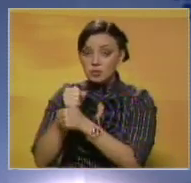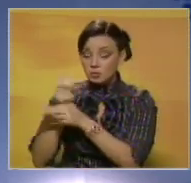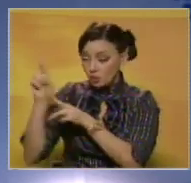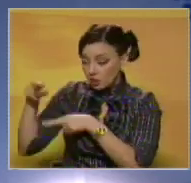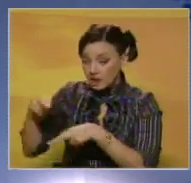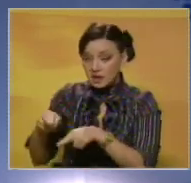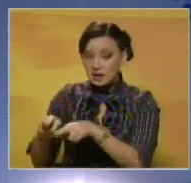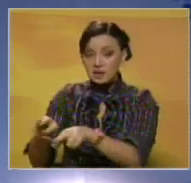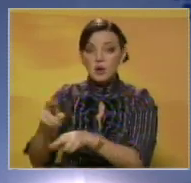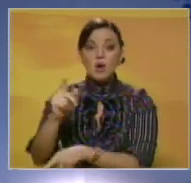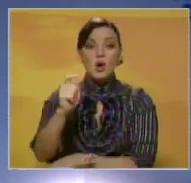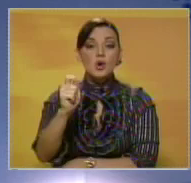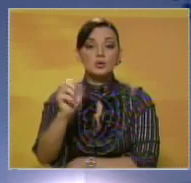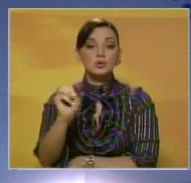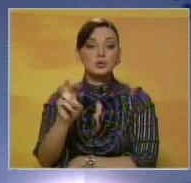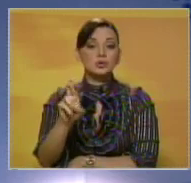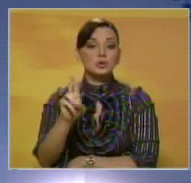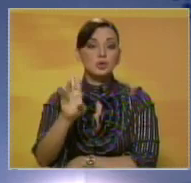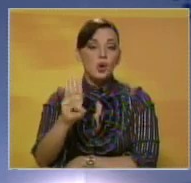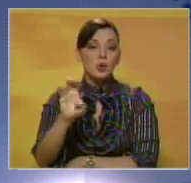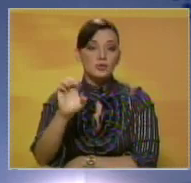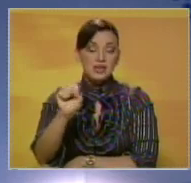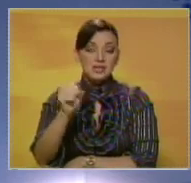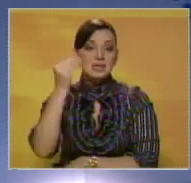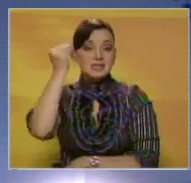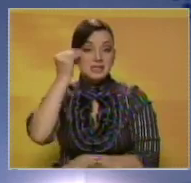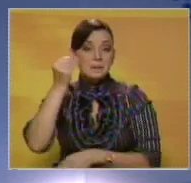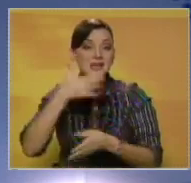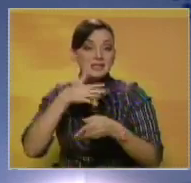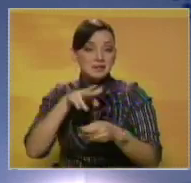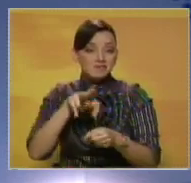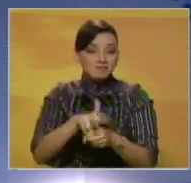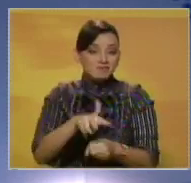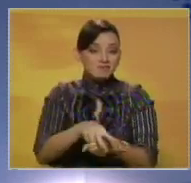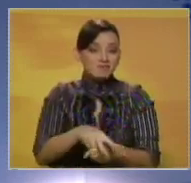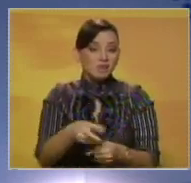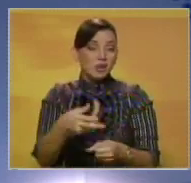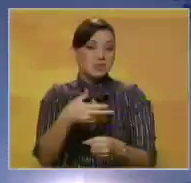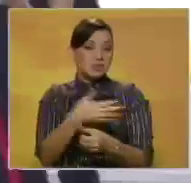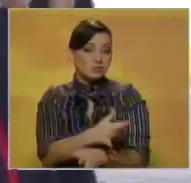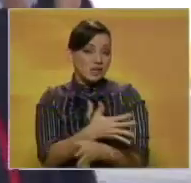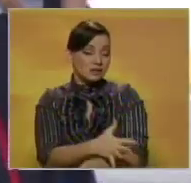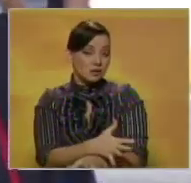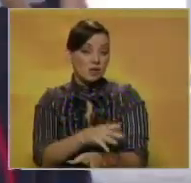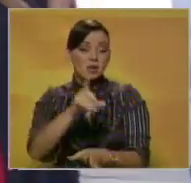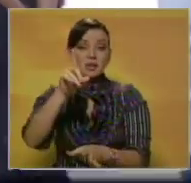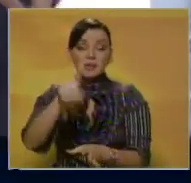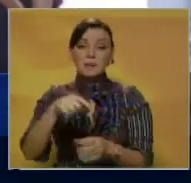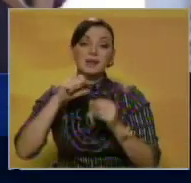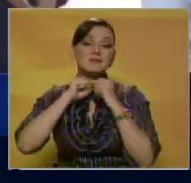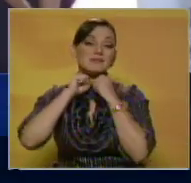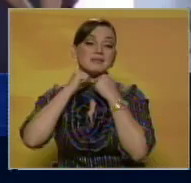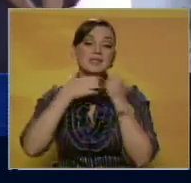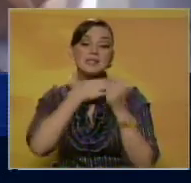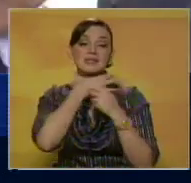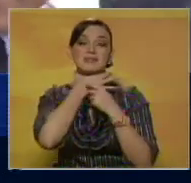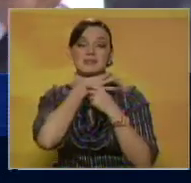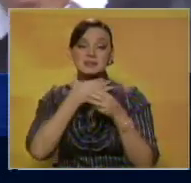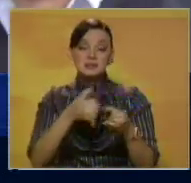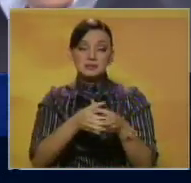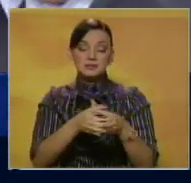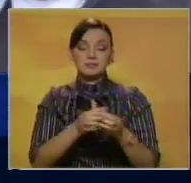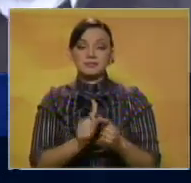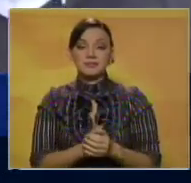con aparentes signos de abuso sexual y estrangulamiento. Marine Glot nos tiene la información. La víctima de 12 años de edad